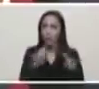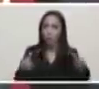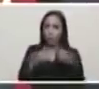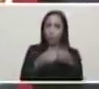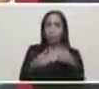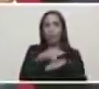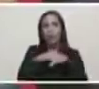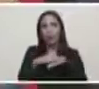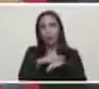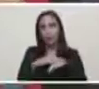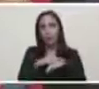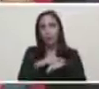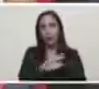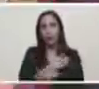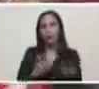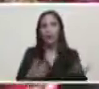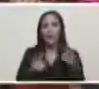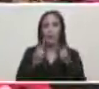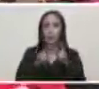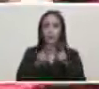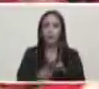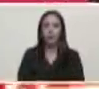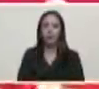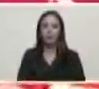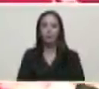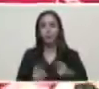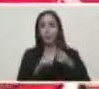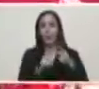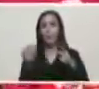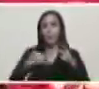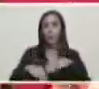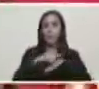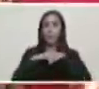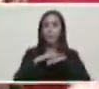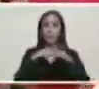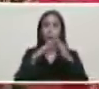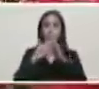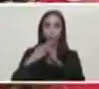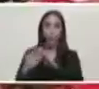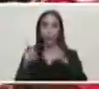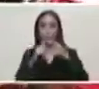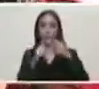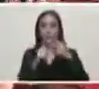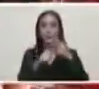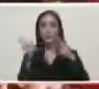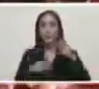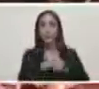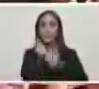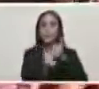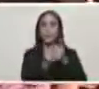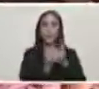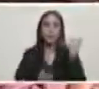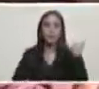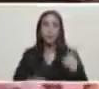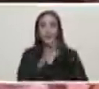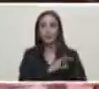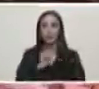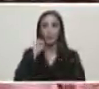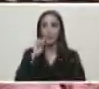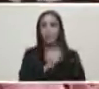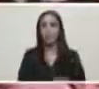el Ministerio del poder popular para la vivienda por el Ministerio de las comunas y por la vicepresidencia del socialismo